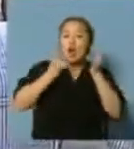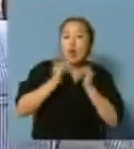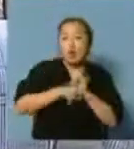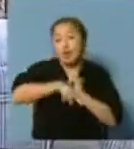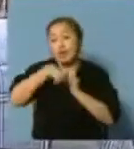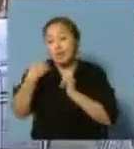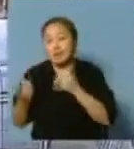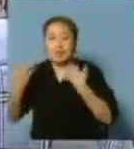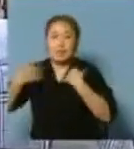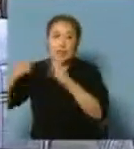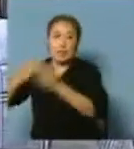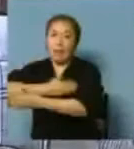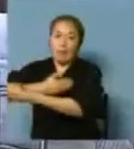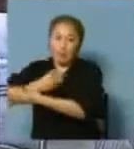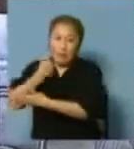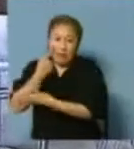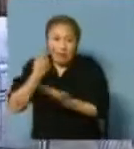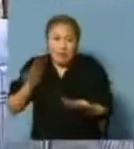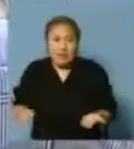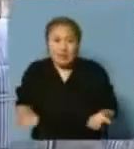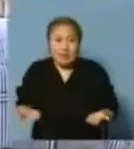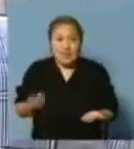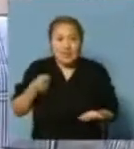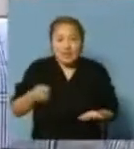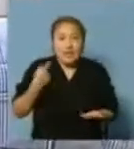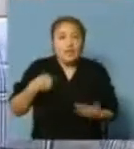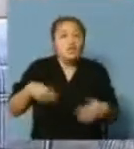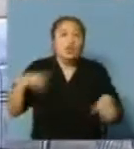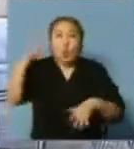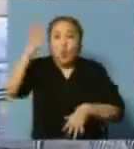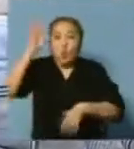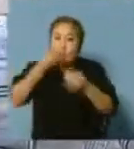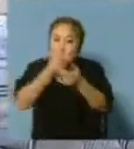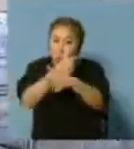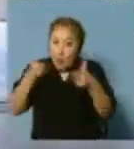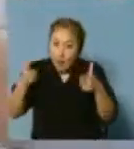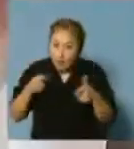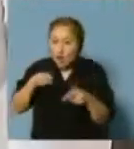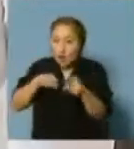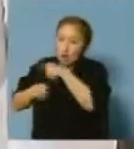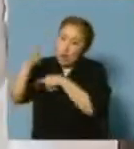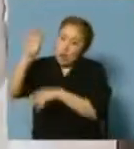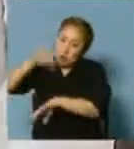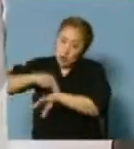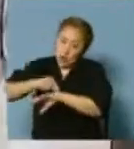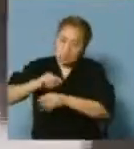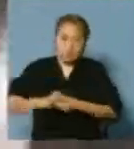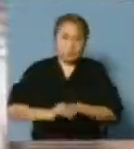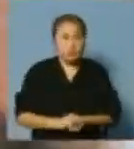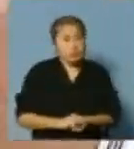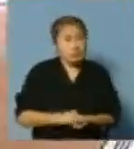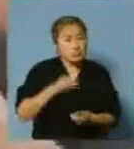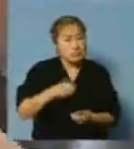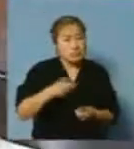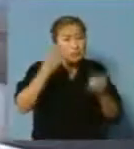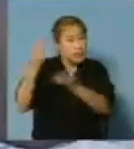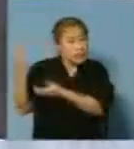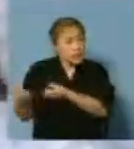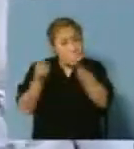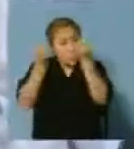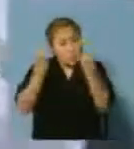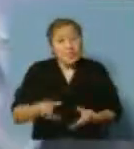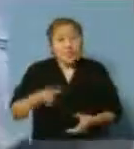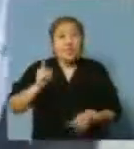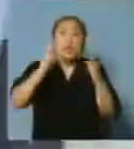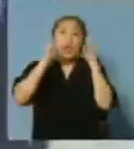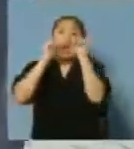del bebé, eso hay que tener en cuenta, y bueno, creo que es injusto lo que le están haciendo al médico. ¿Ustedes hacen también extensiva la invitación